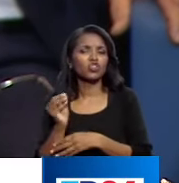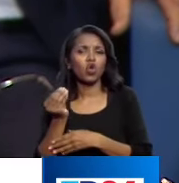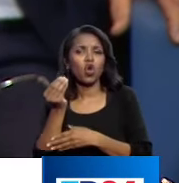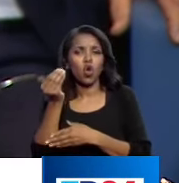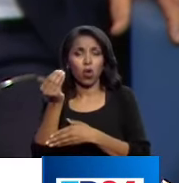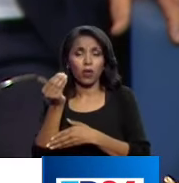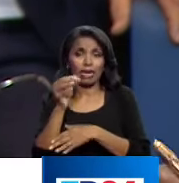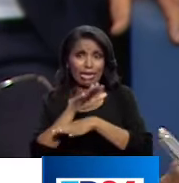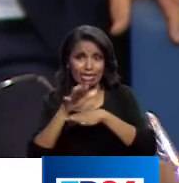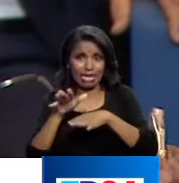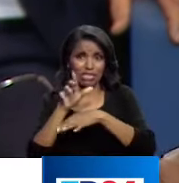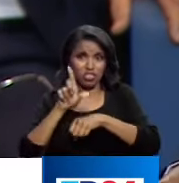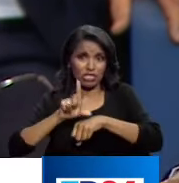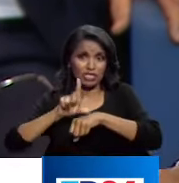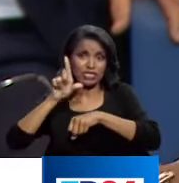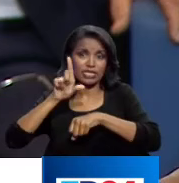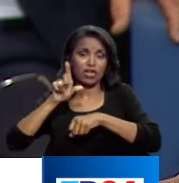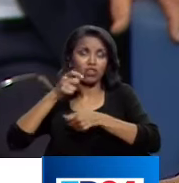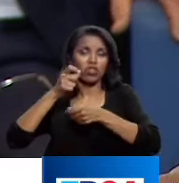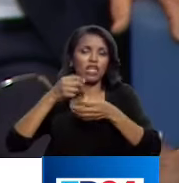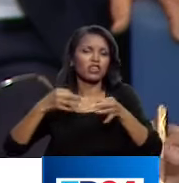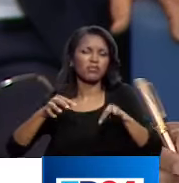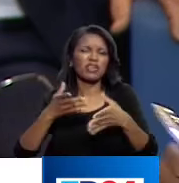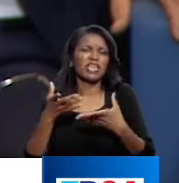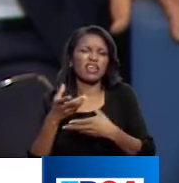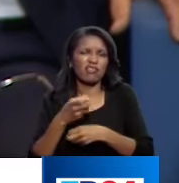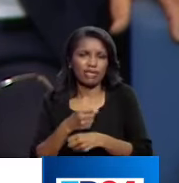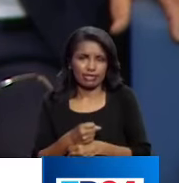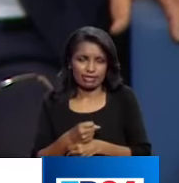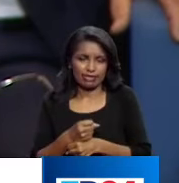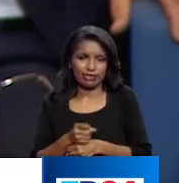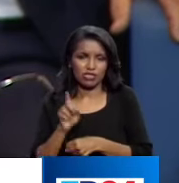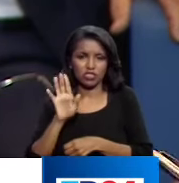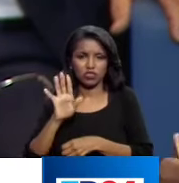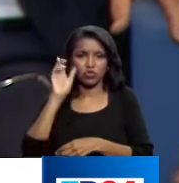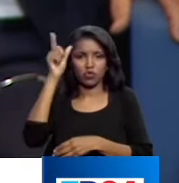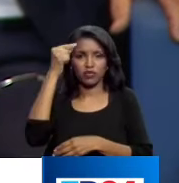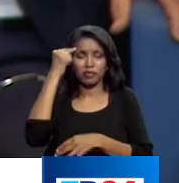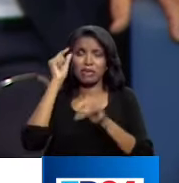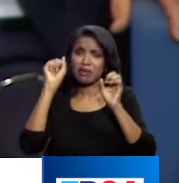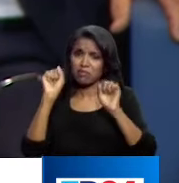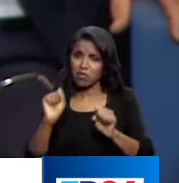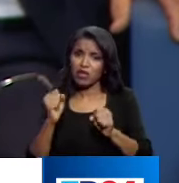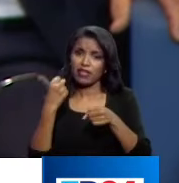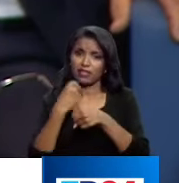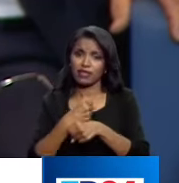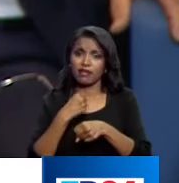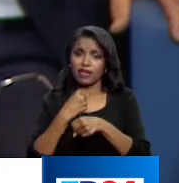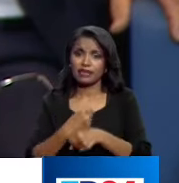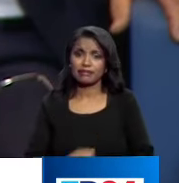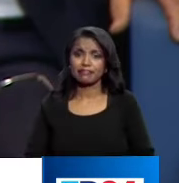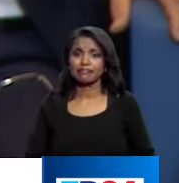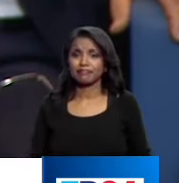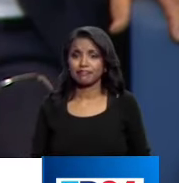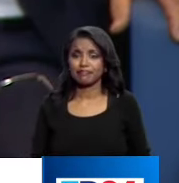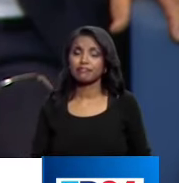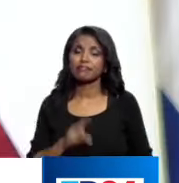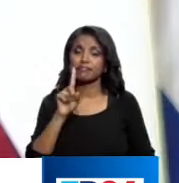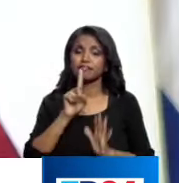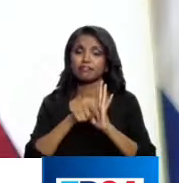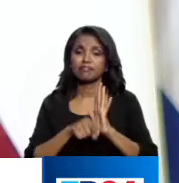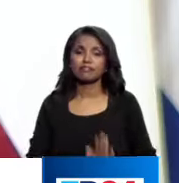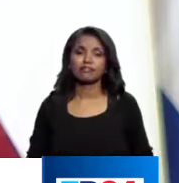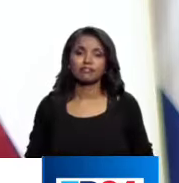para optimizar las competencias de los estudiantes egresados en turismo para que puedan incorporarse al mercado laboral? Tiene un